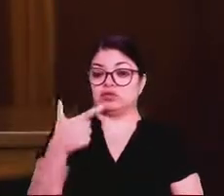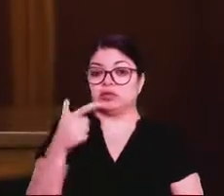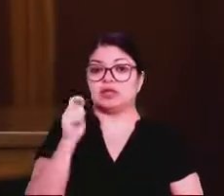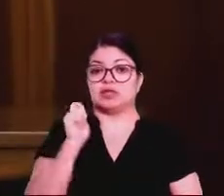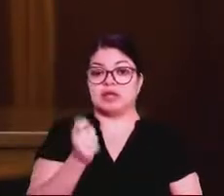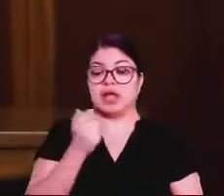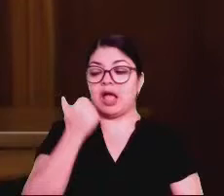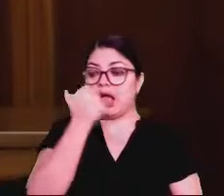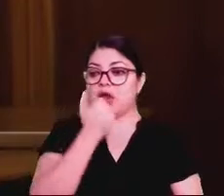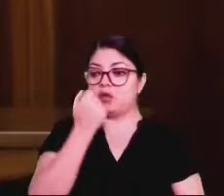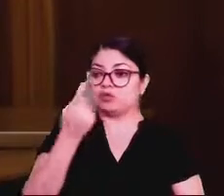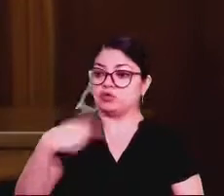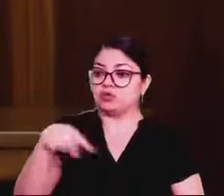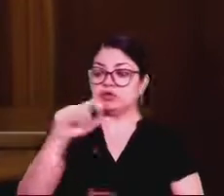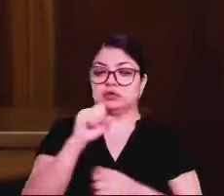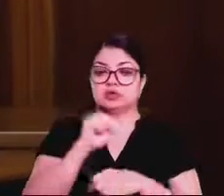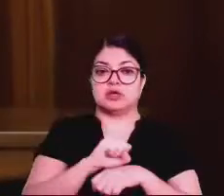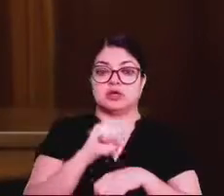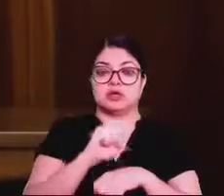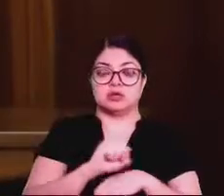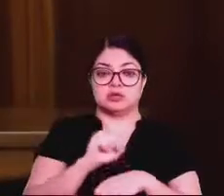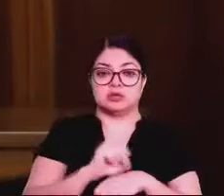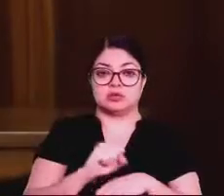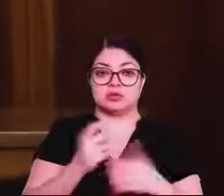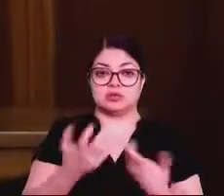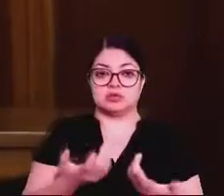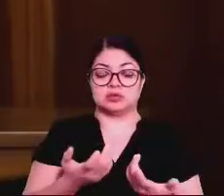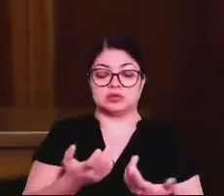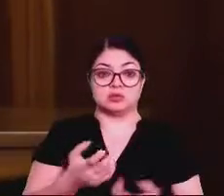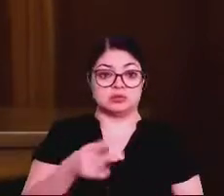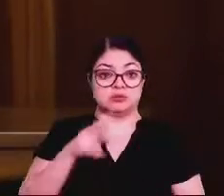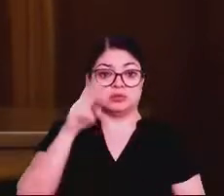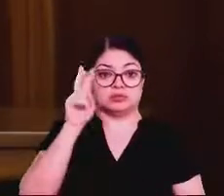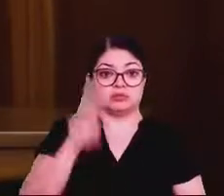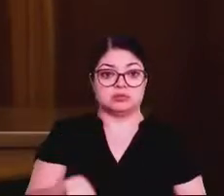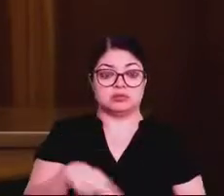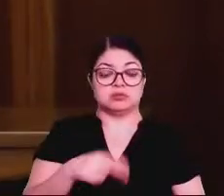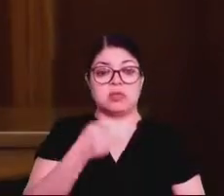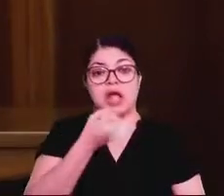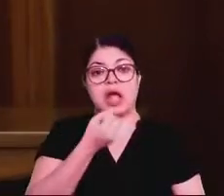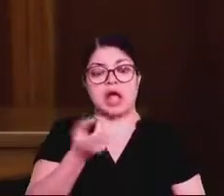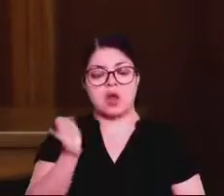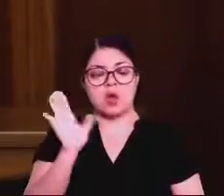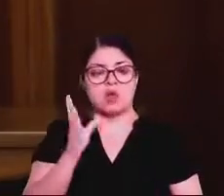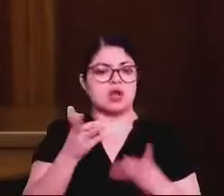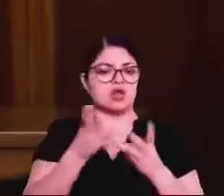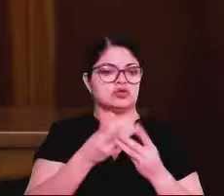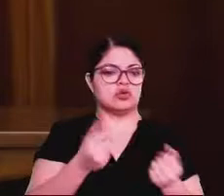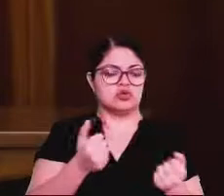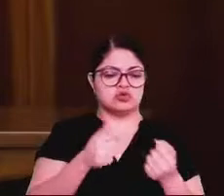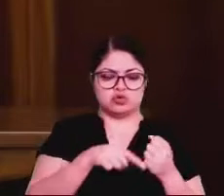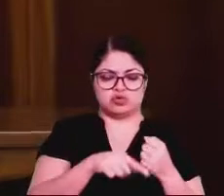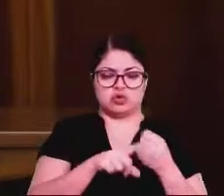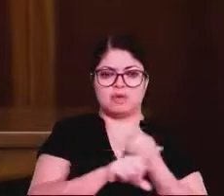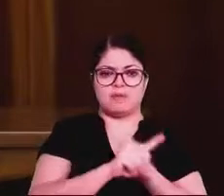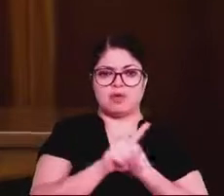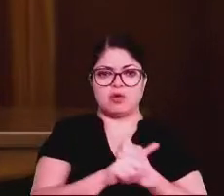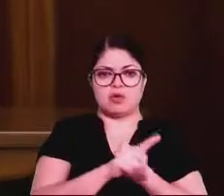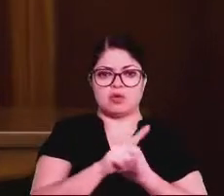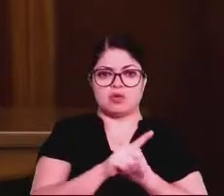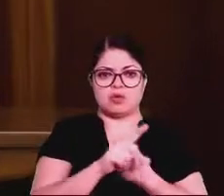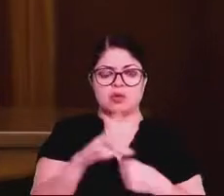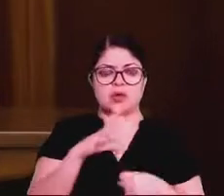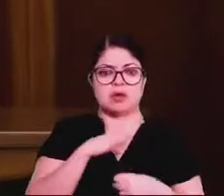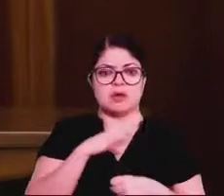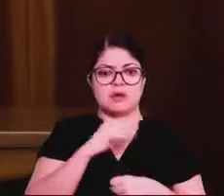de secundaria. En efecto, algunas soluciones al problema se encuentran